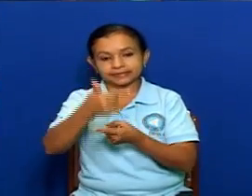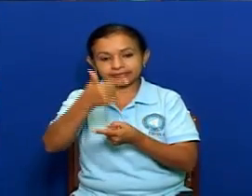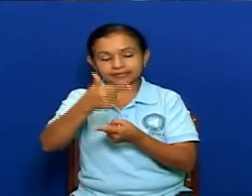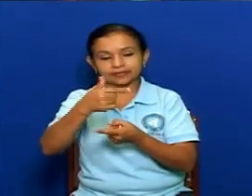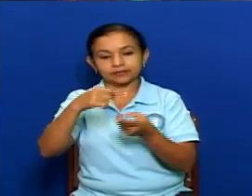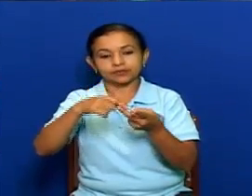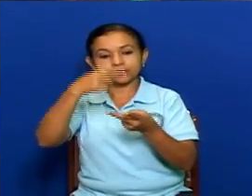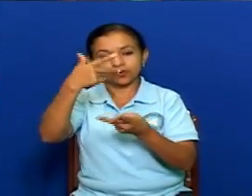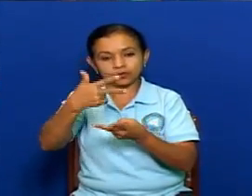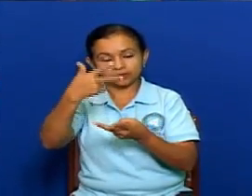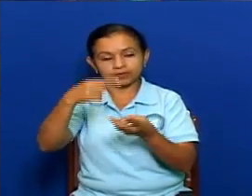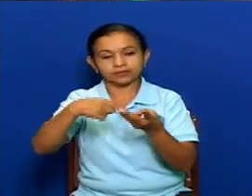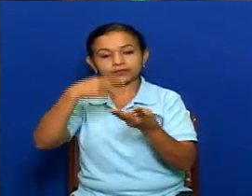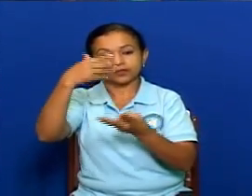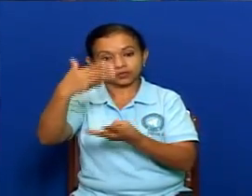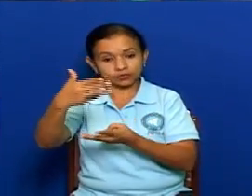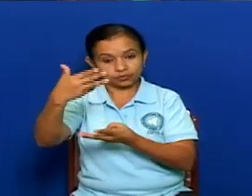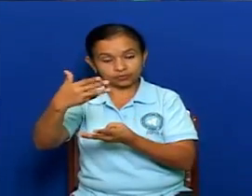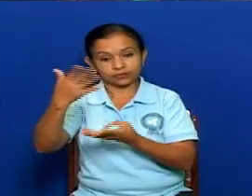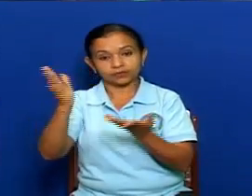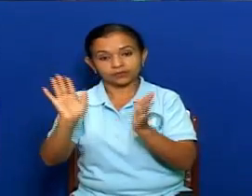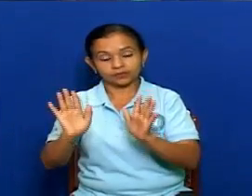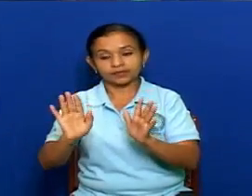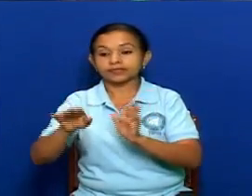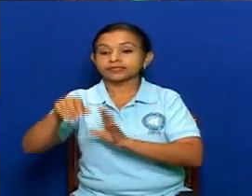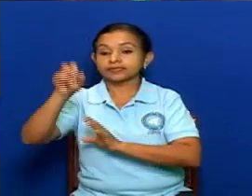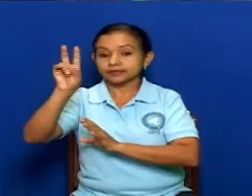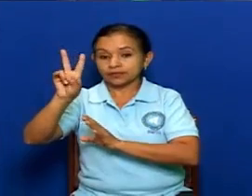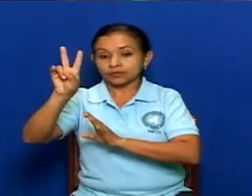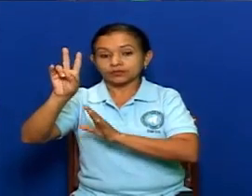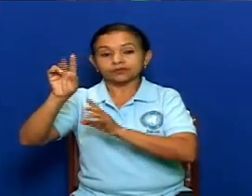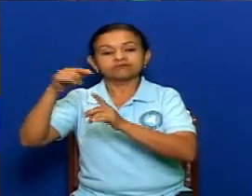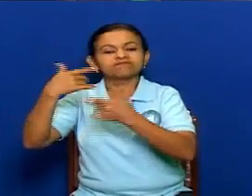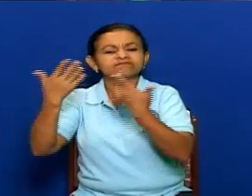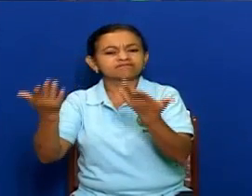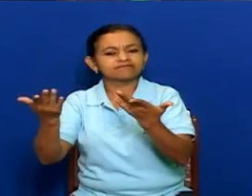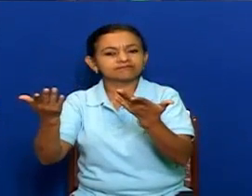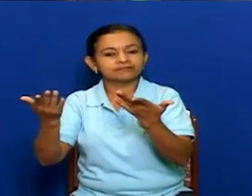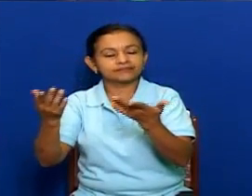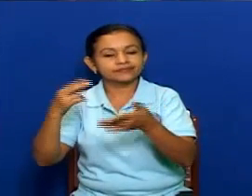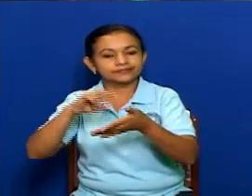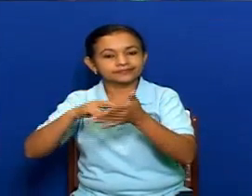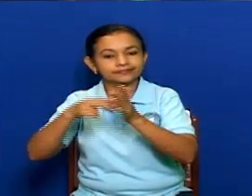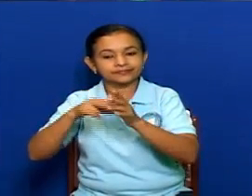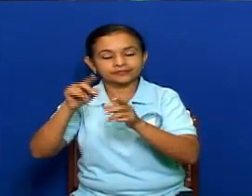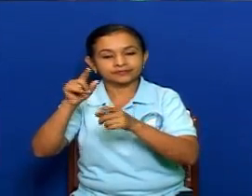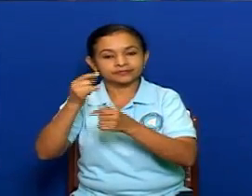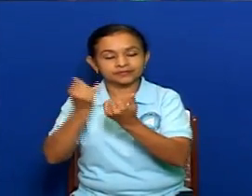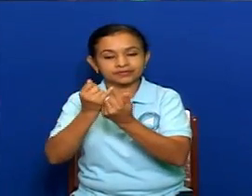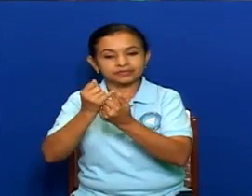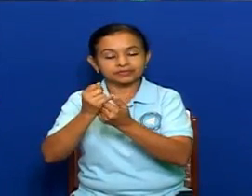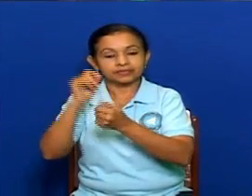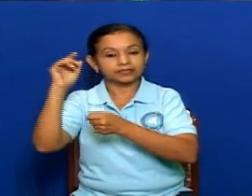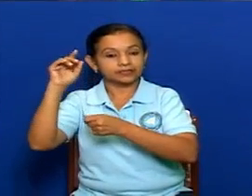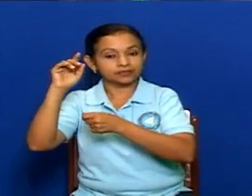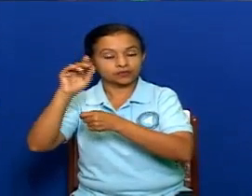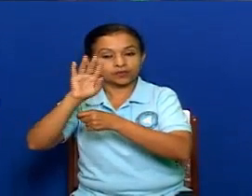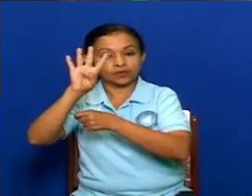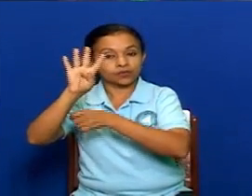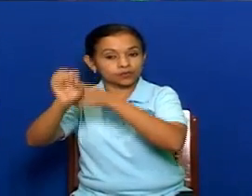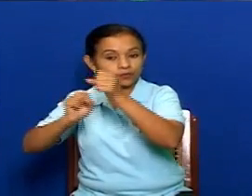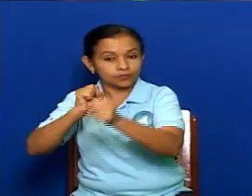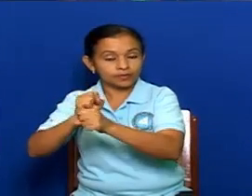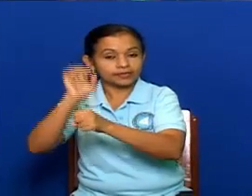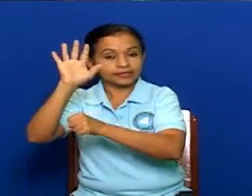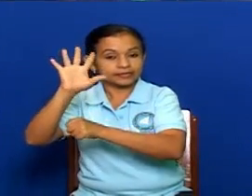grado, octavo grado y noveno grado. Y el segundo nivel corresponde a décimo y undécimo grado. Esa